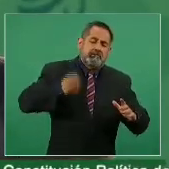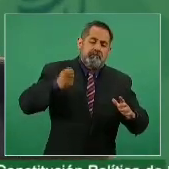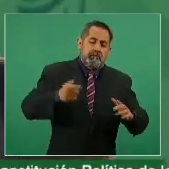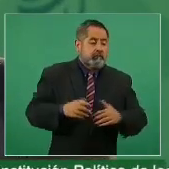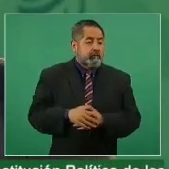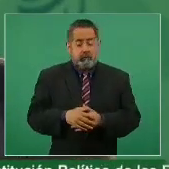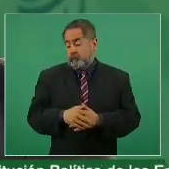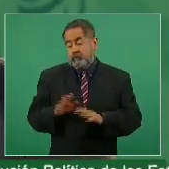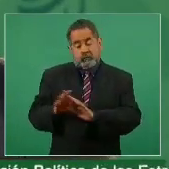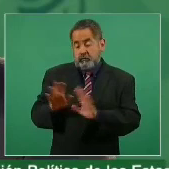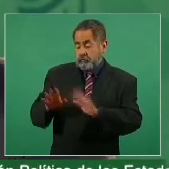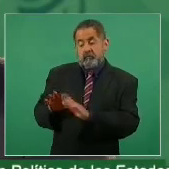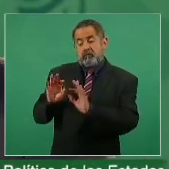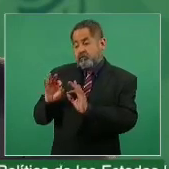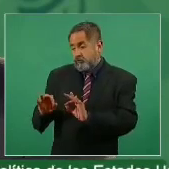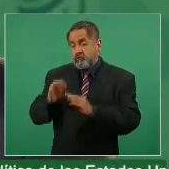Que la campaña